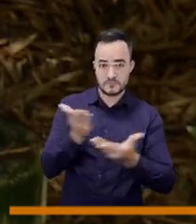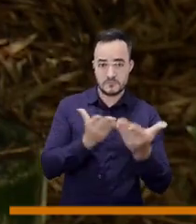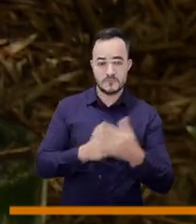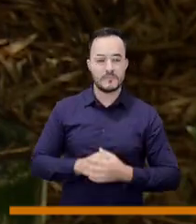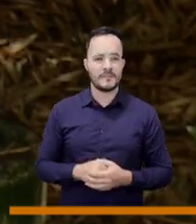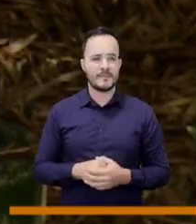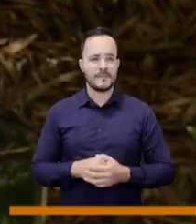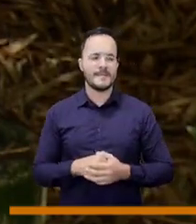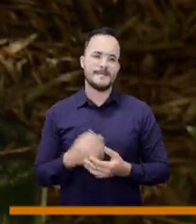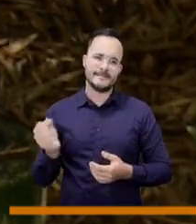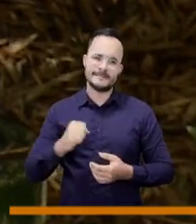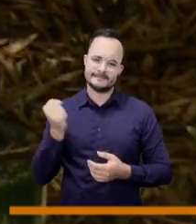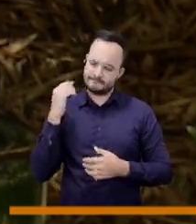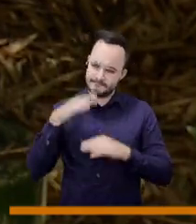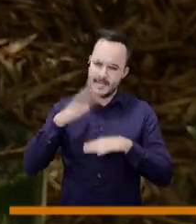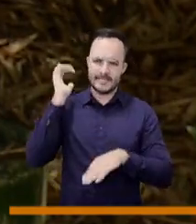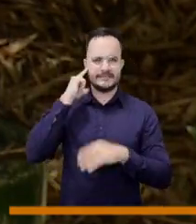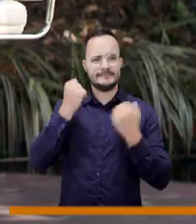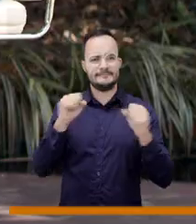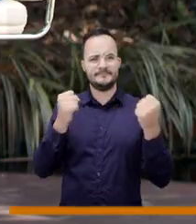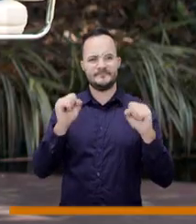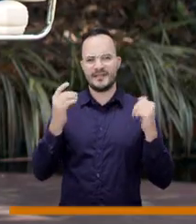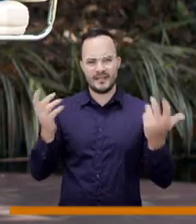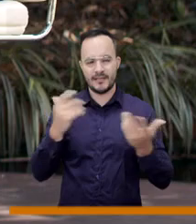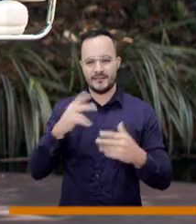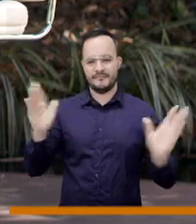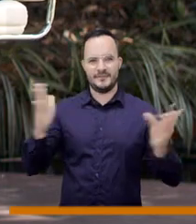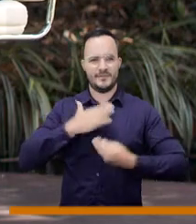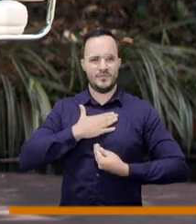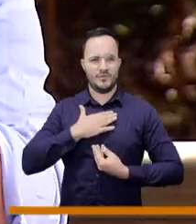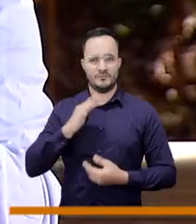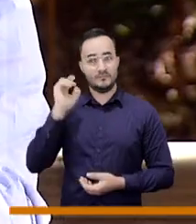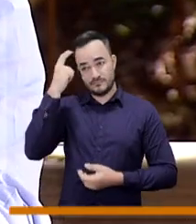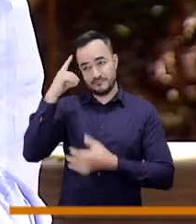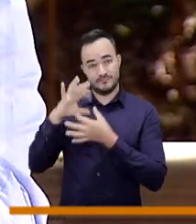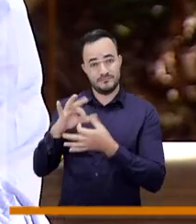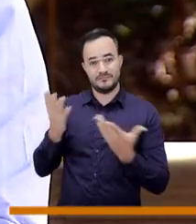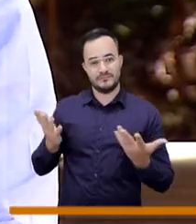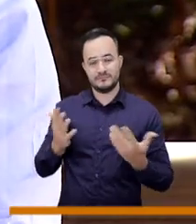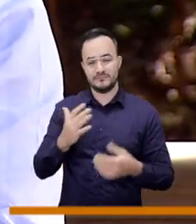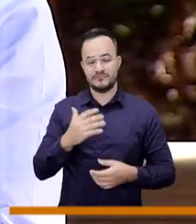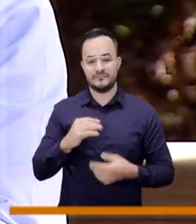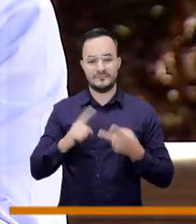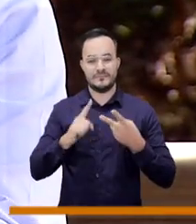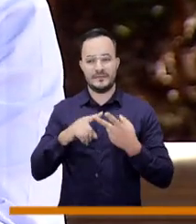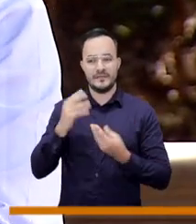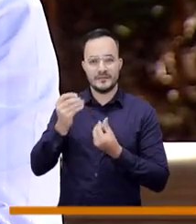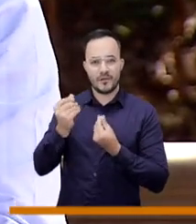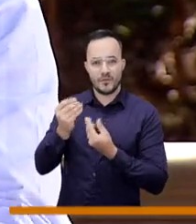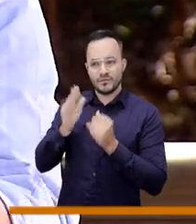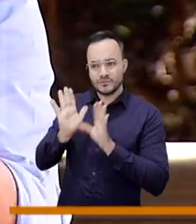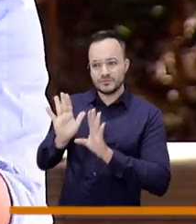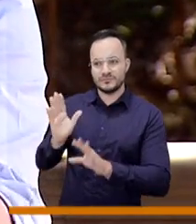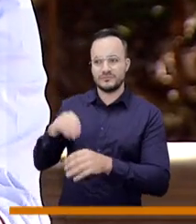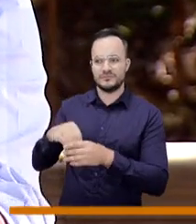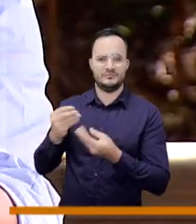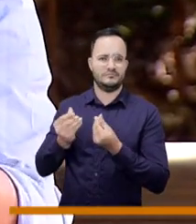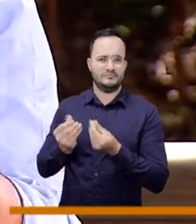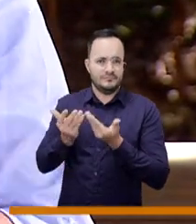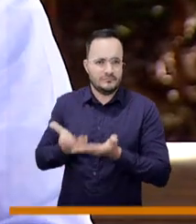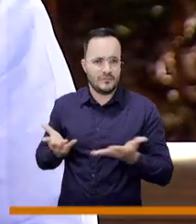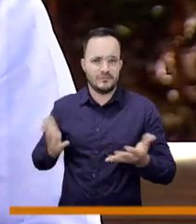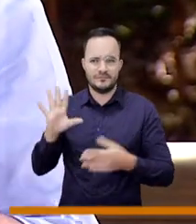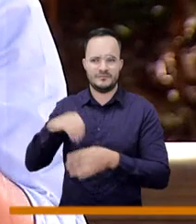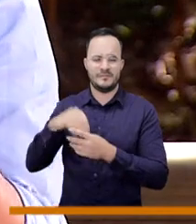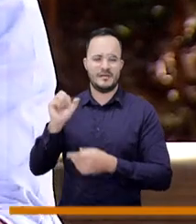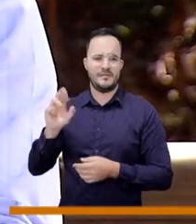lo particular. Lo que más nos preocupa es el patrimonio público y los recursos de empresas públicas de Medellín. Yo he insistido,